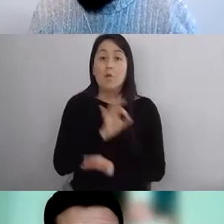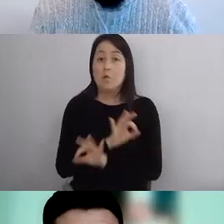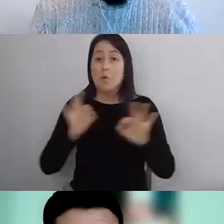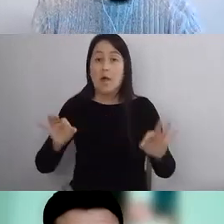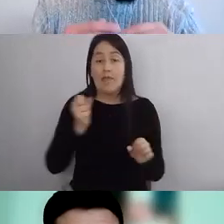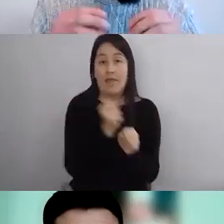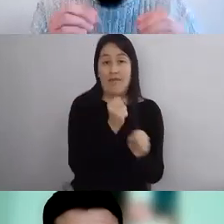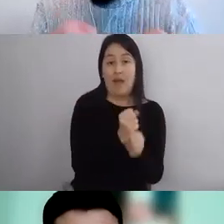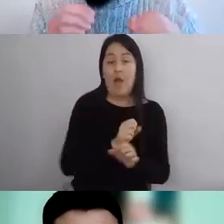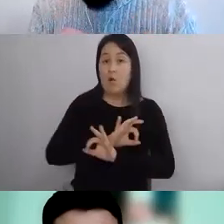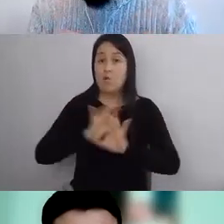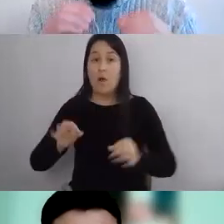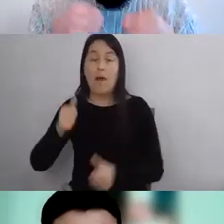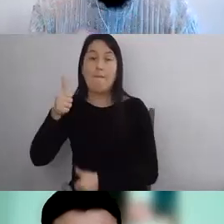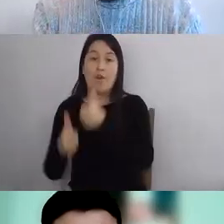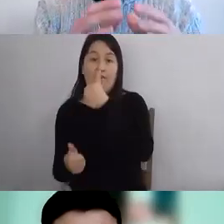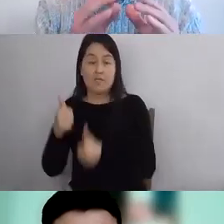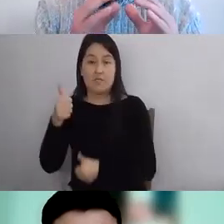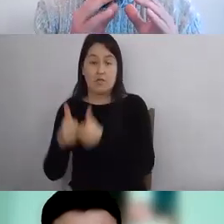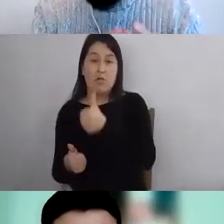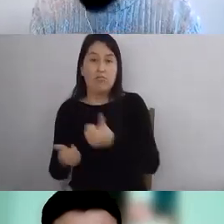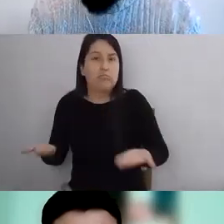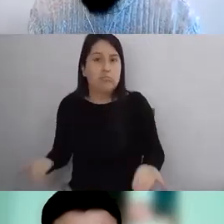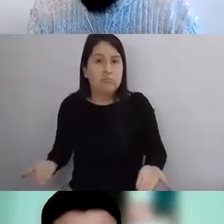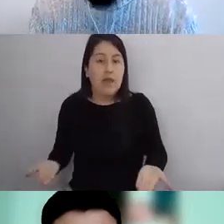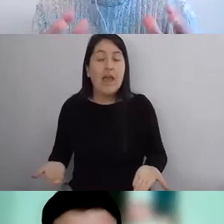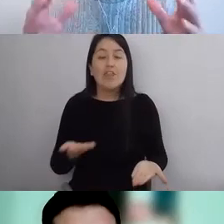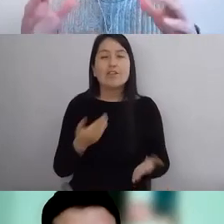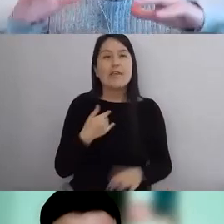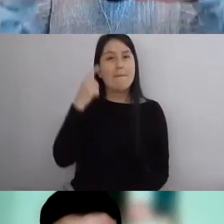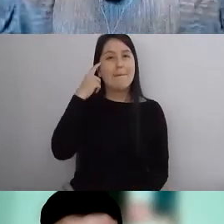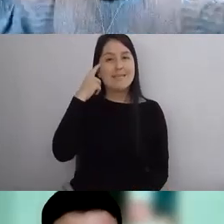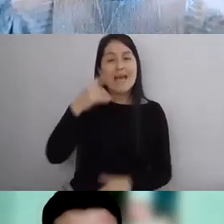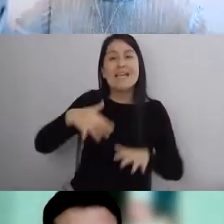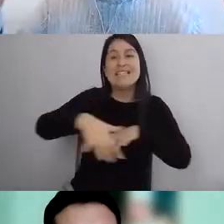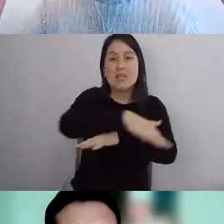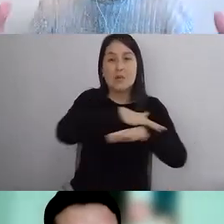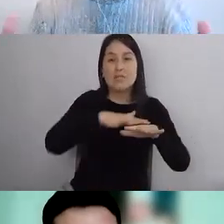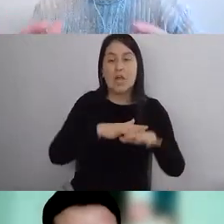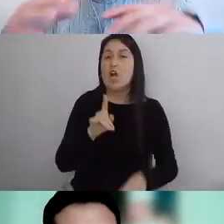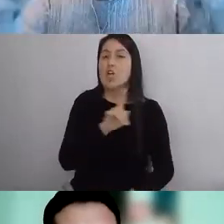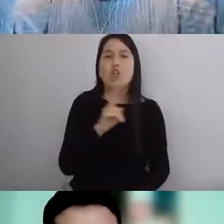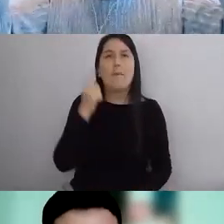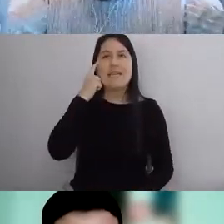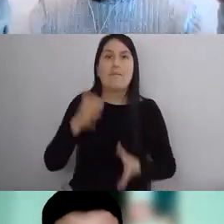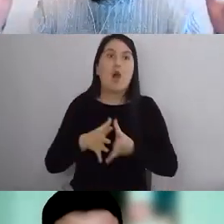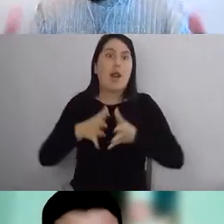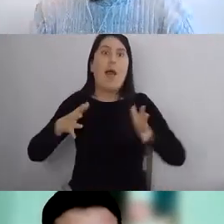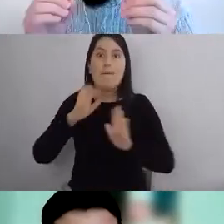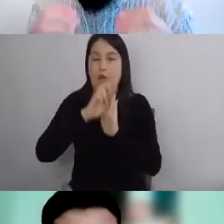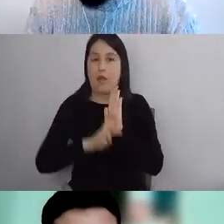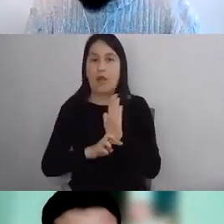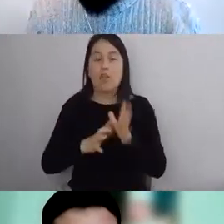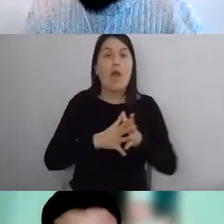trabajado, quizá. Hay que llevarnos a momentos muy simples. No pensemos en grandes proyectos, no pensemos en grandes